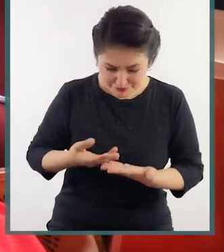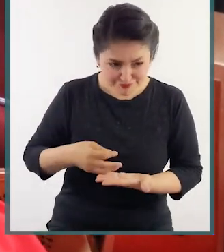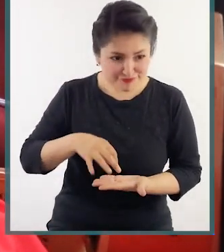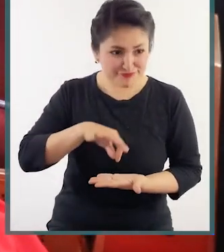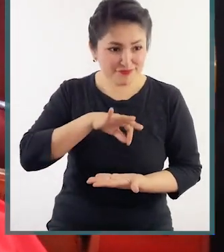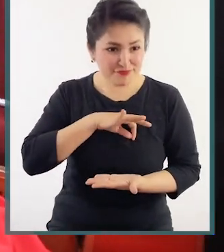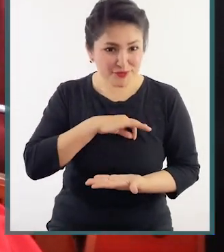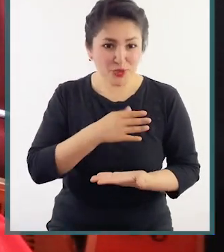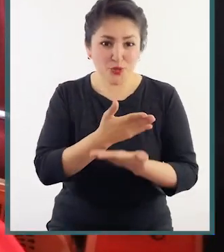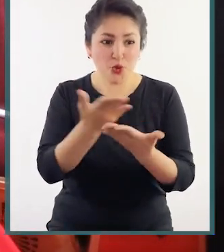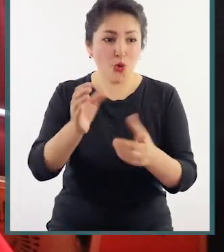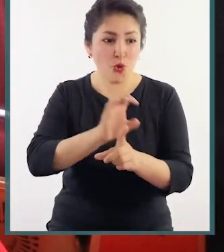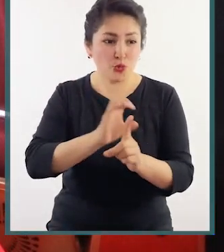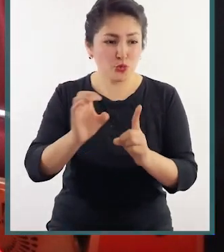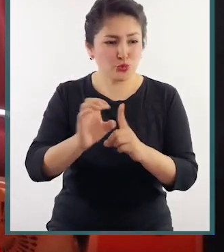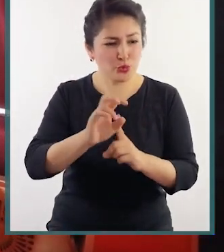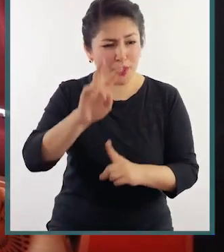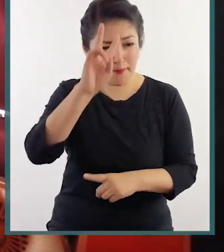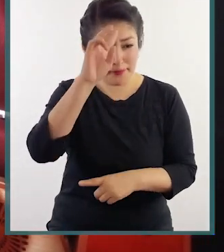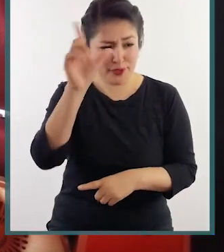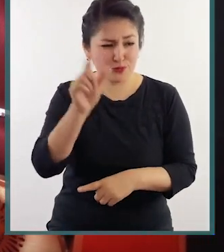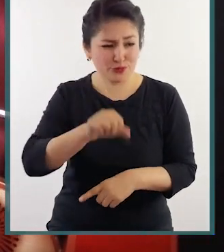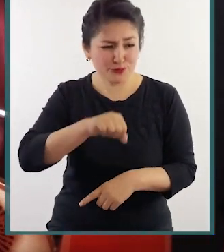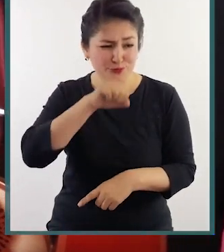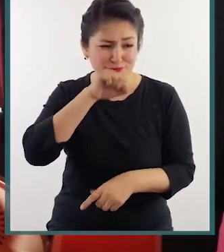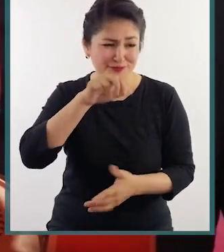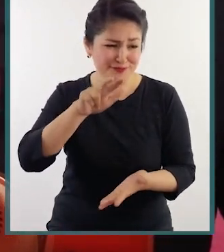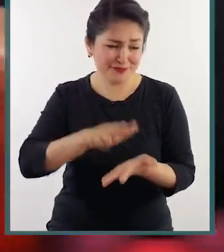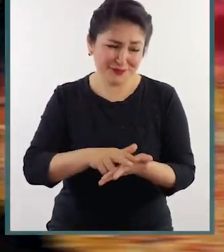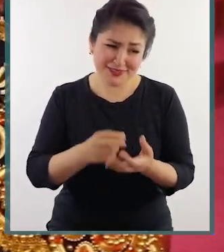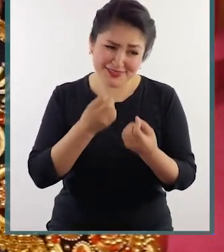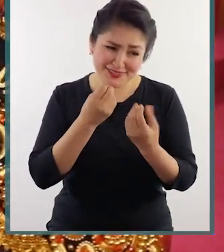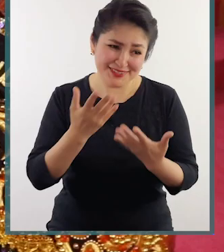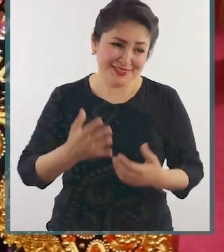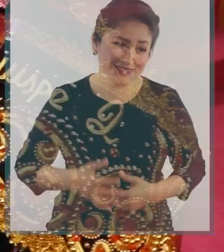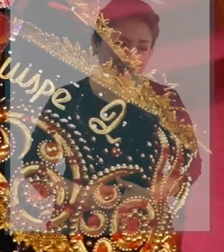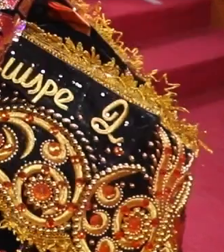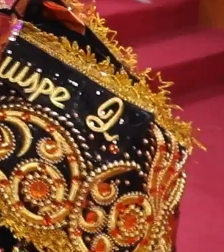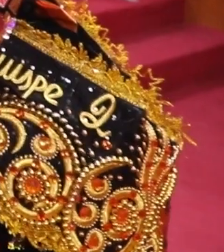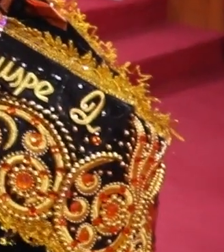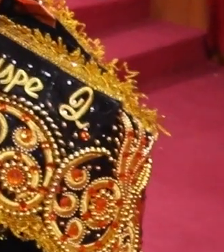reconocer lo que es nuestro patrimonio cultural aquí, ¿no? En la ciudad de Juliaca.